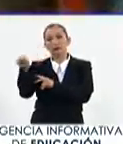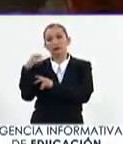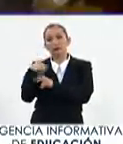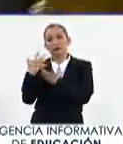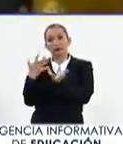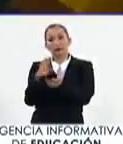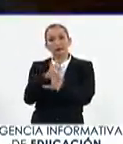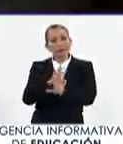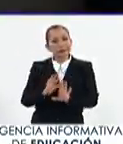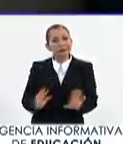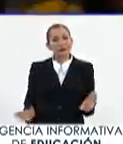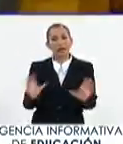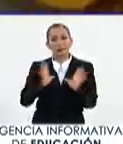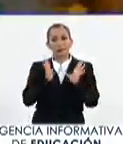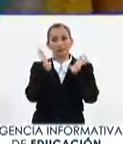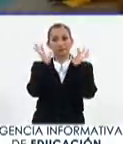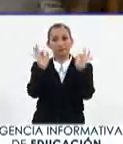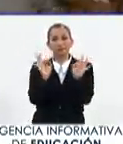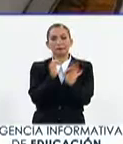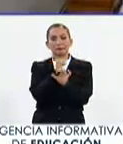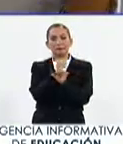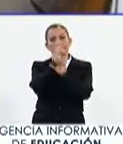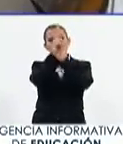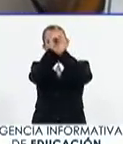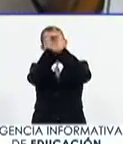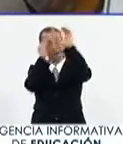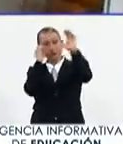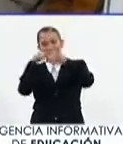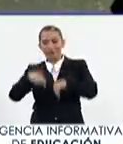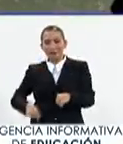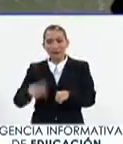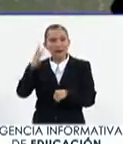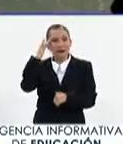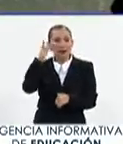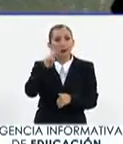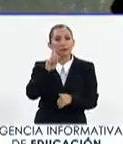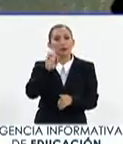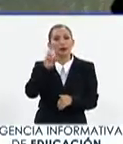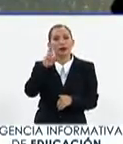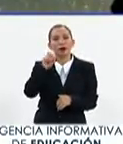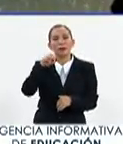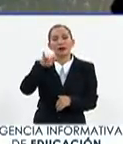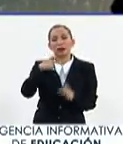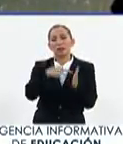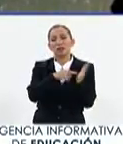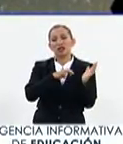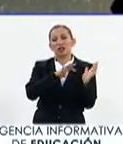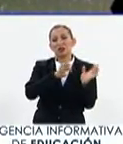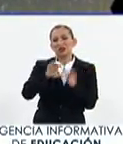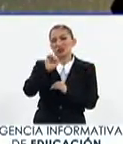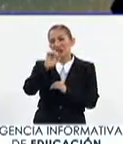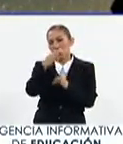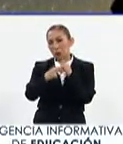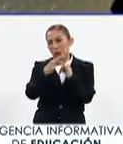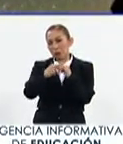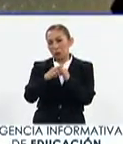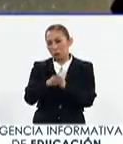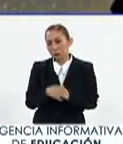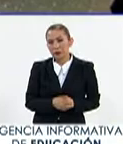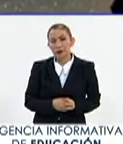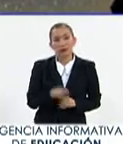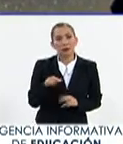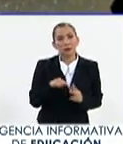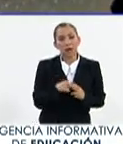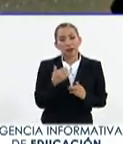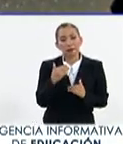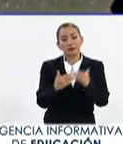da la fundación del observatorio acá en San Pedro Mártir a finales de los 60s, y pues